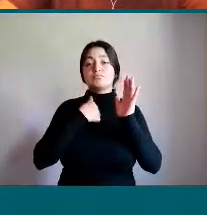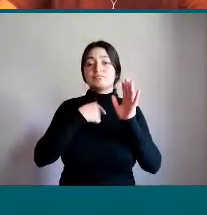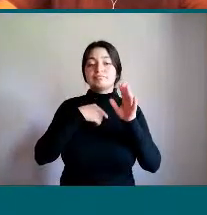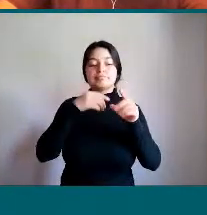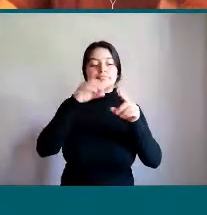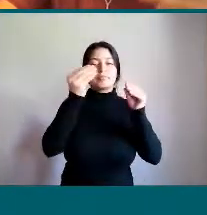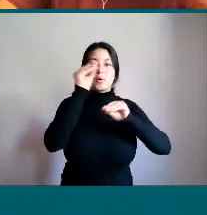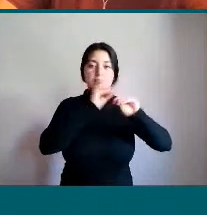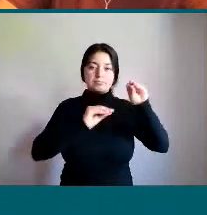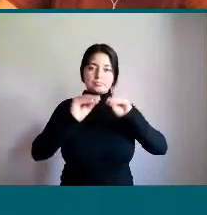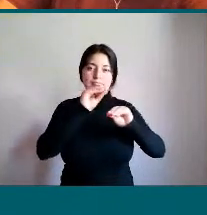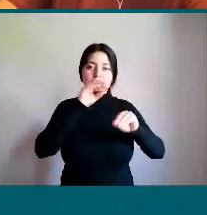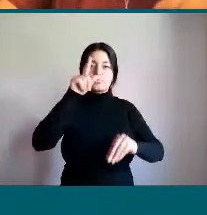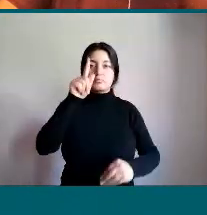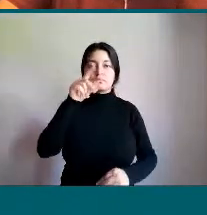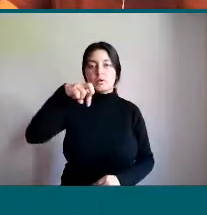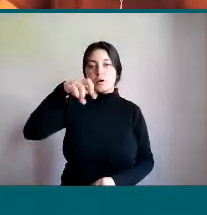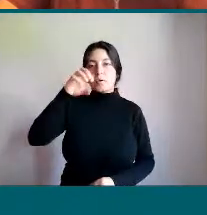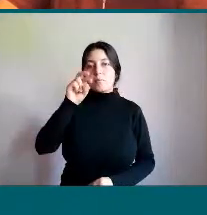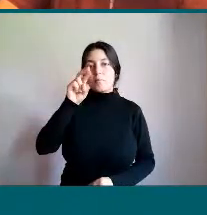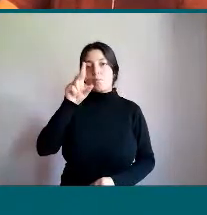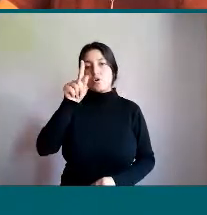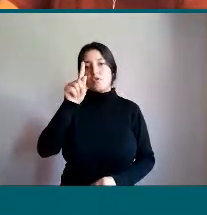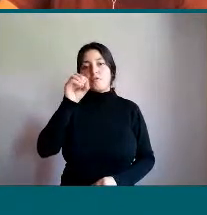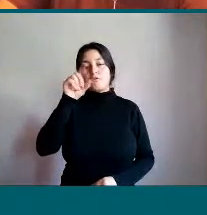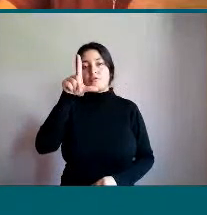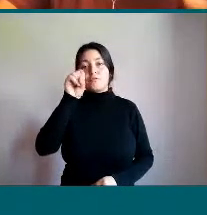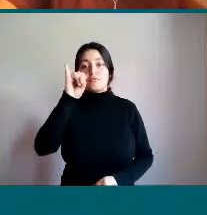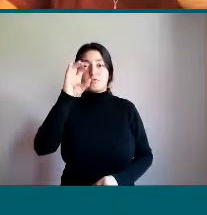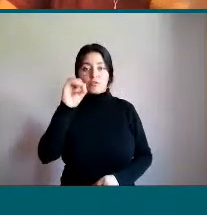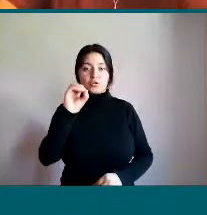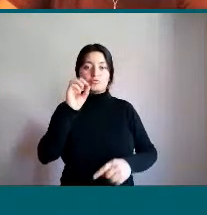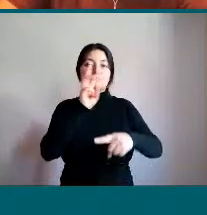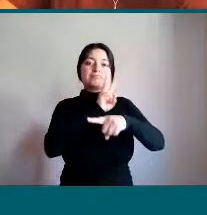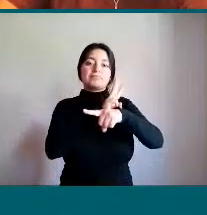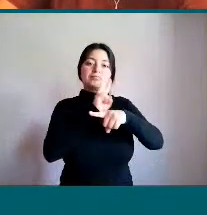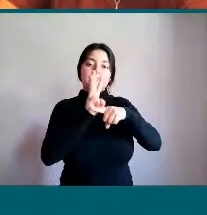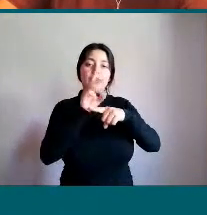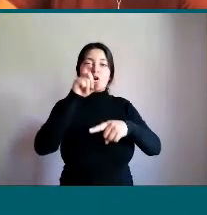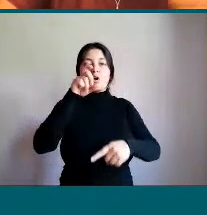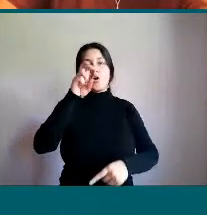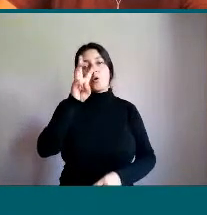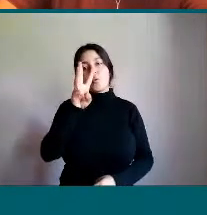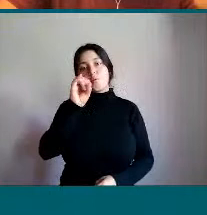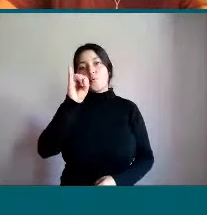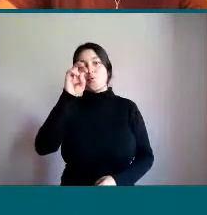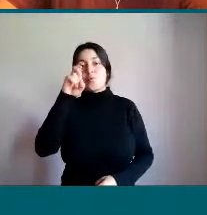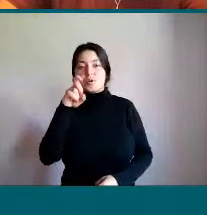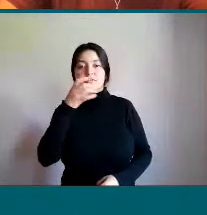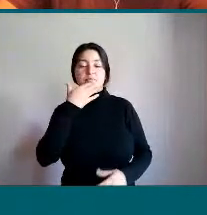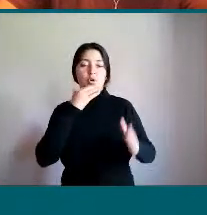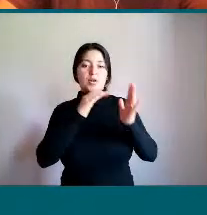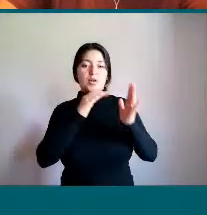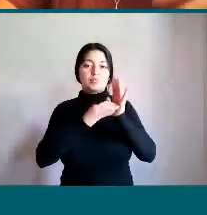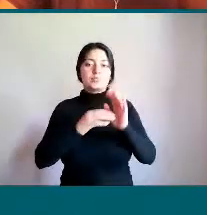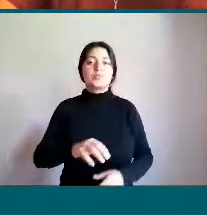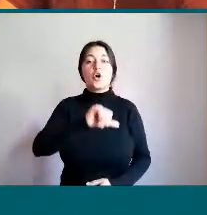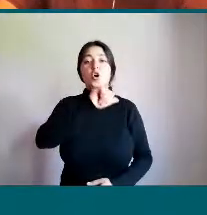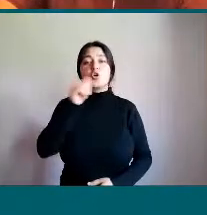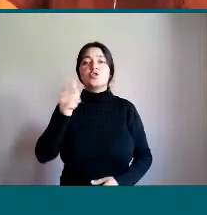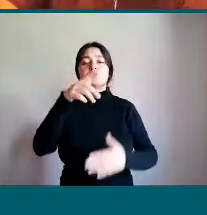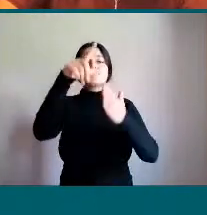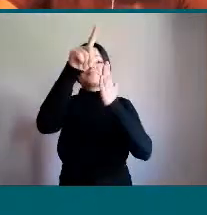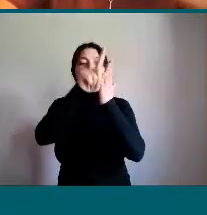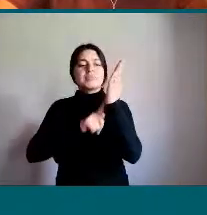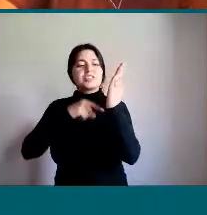evaluaciones formativas, un Wix, un SISO, un Google Site. Si quiero trabajar, por ejemplo, todo lo que son listas de cotejo, escalas o